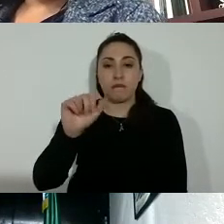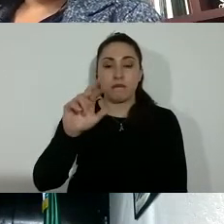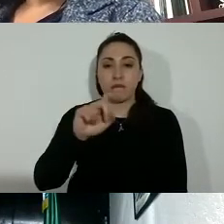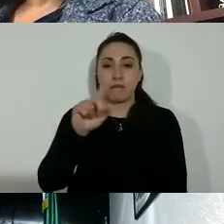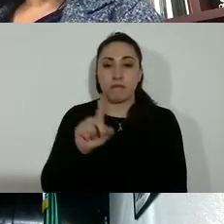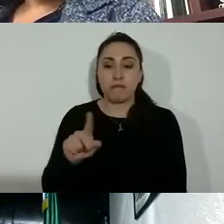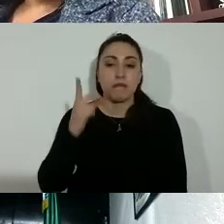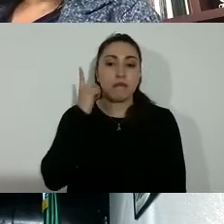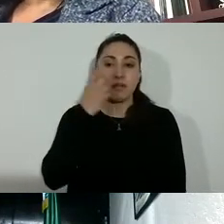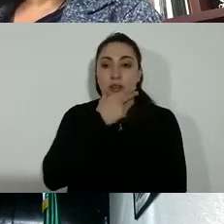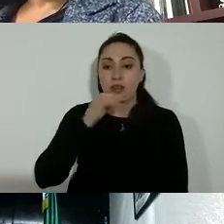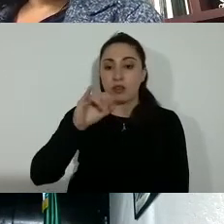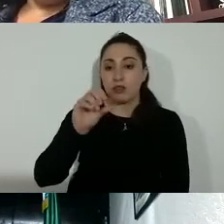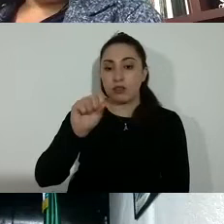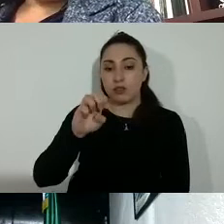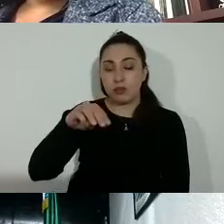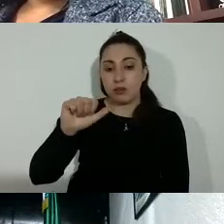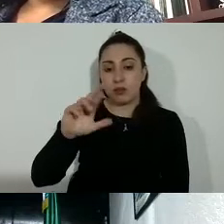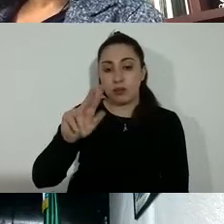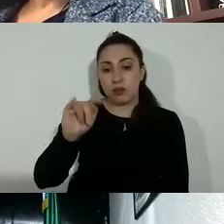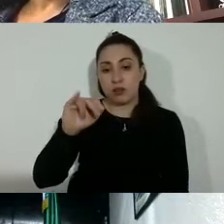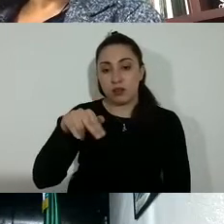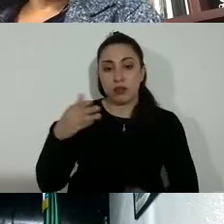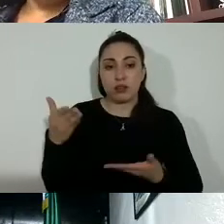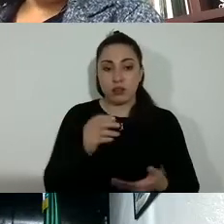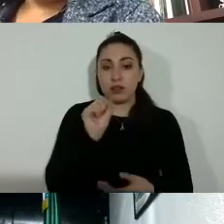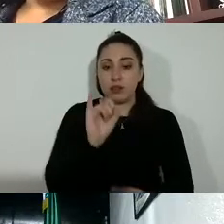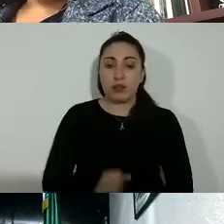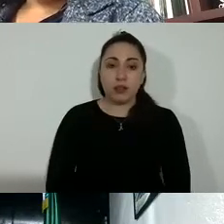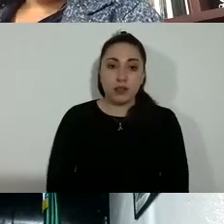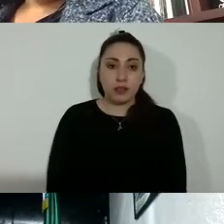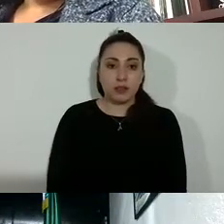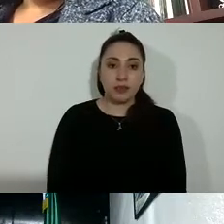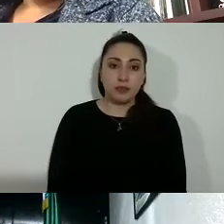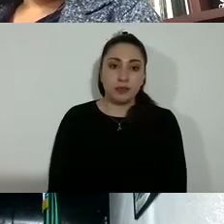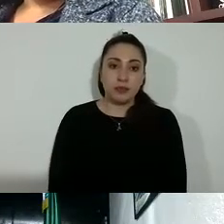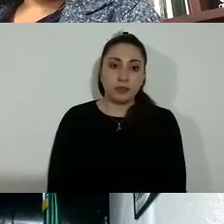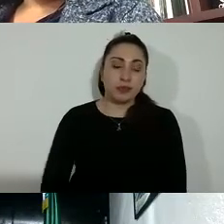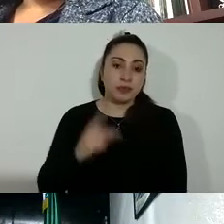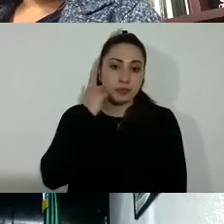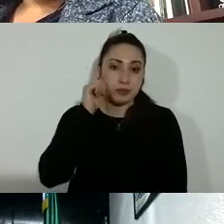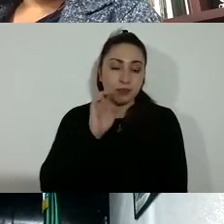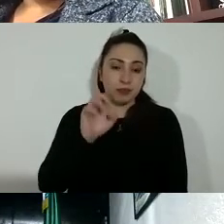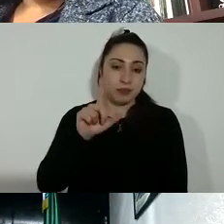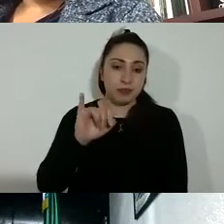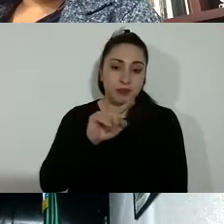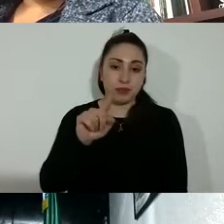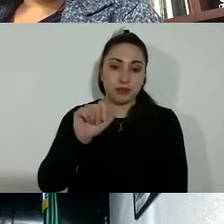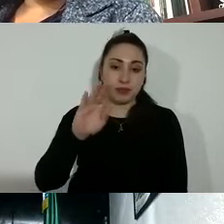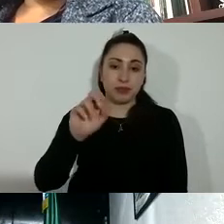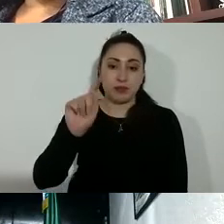José Martín Padilla Sánchez. Martín Padilla, presente. Gracias, diputado. Diputada Elizabeth Mateos Hernández.